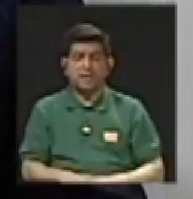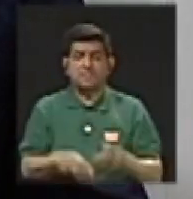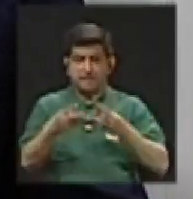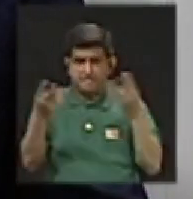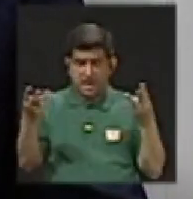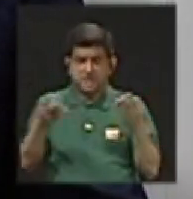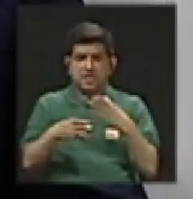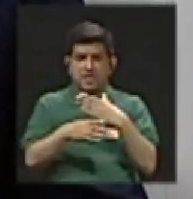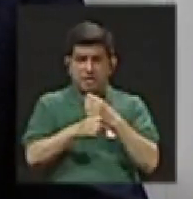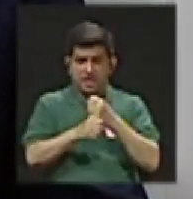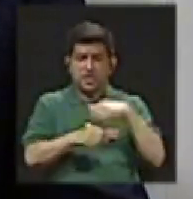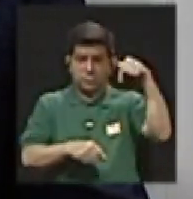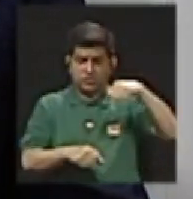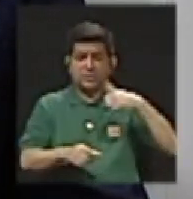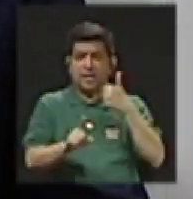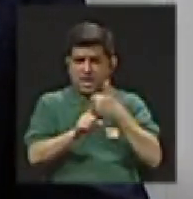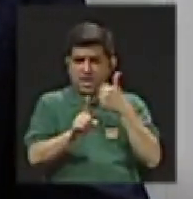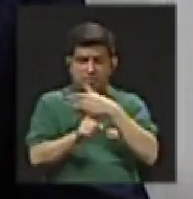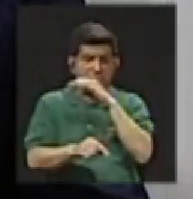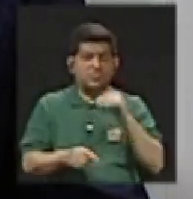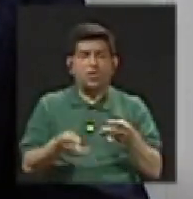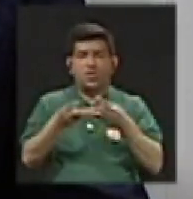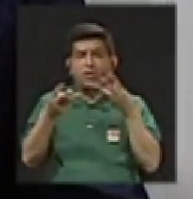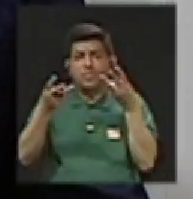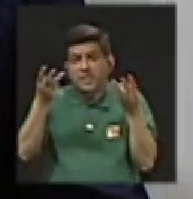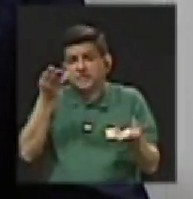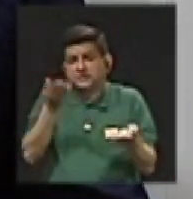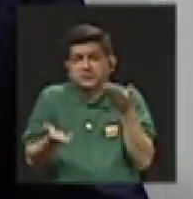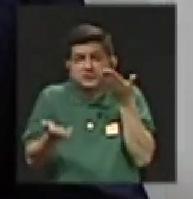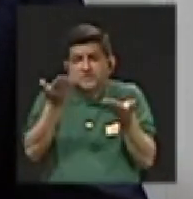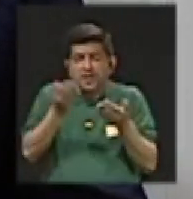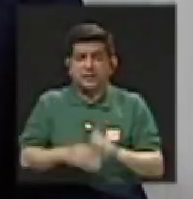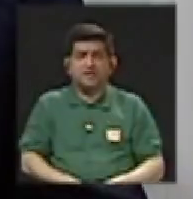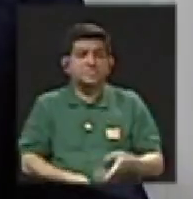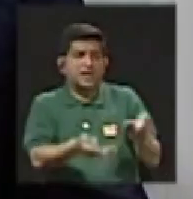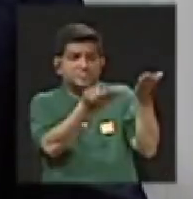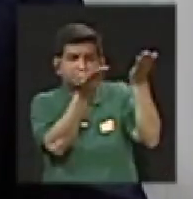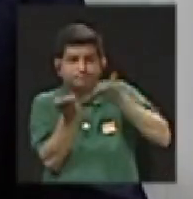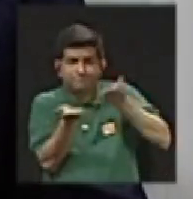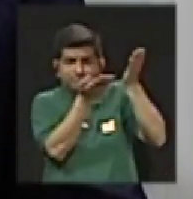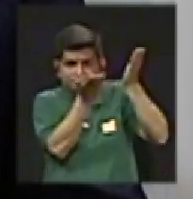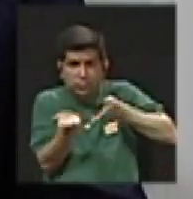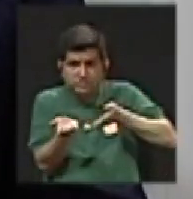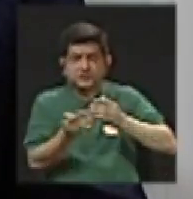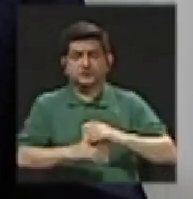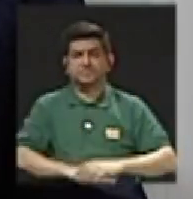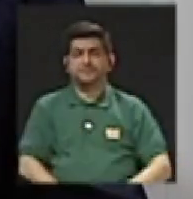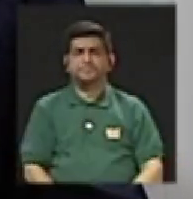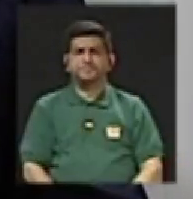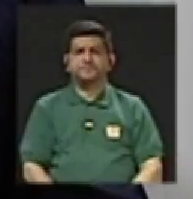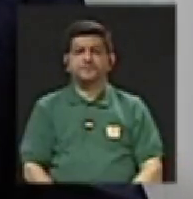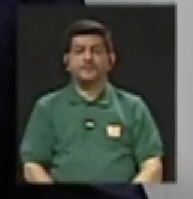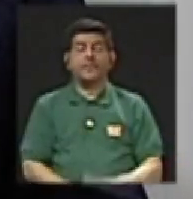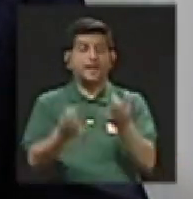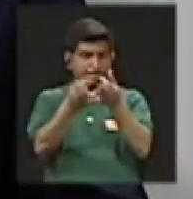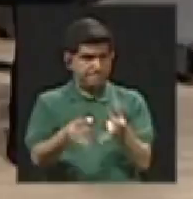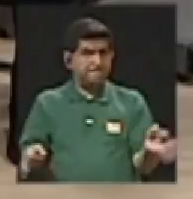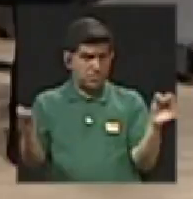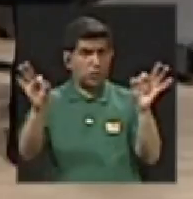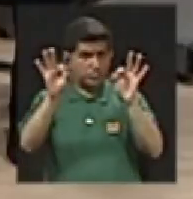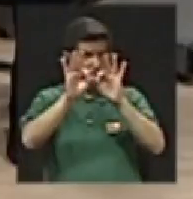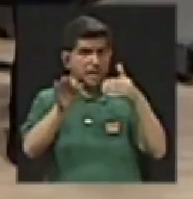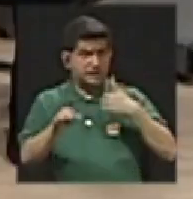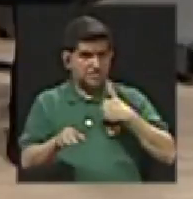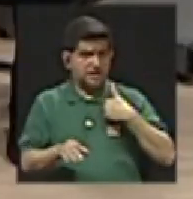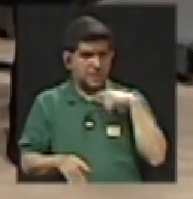que se producen localmente o de insumos que importamos. Entonces, la relevancia